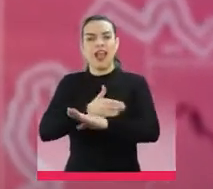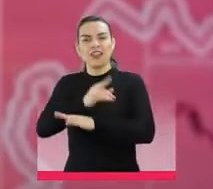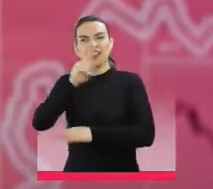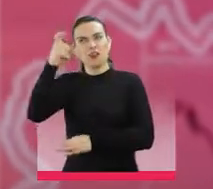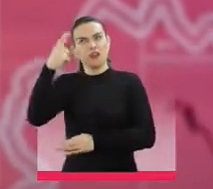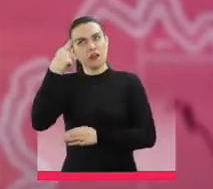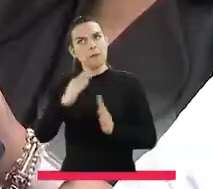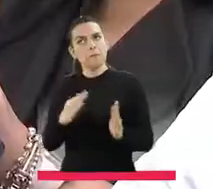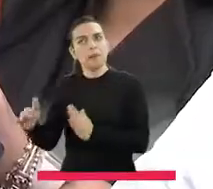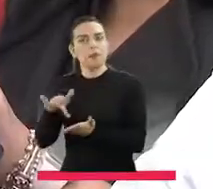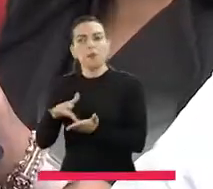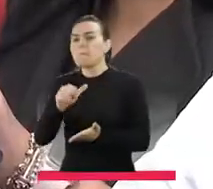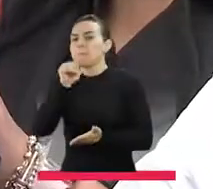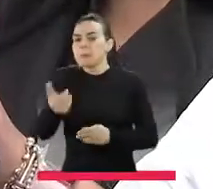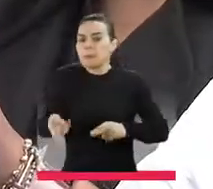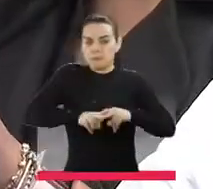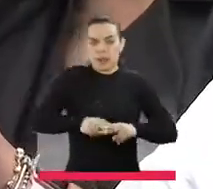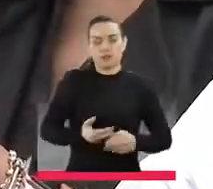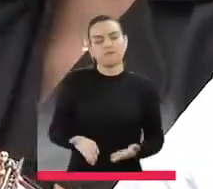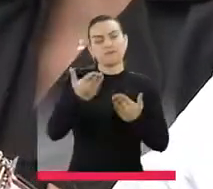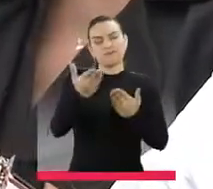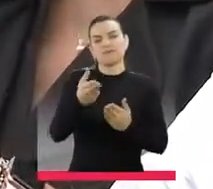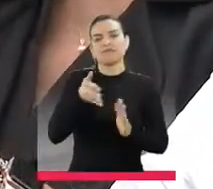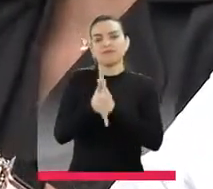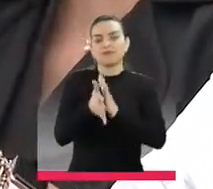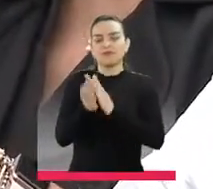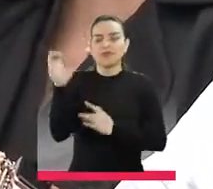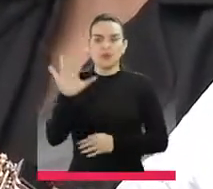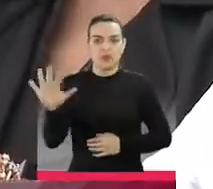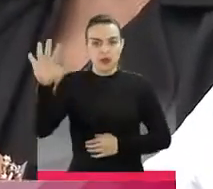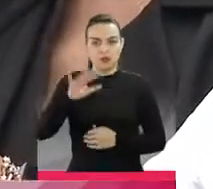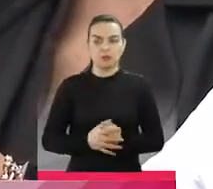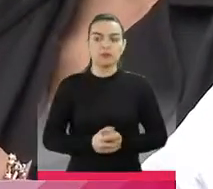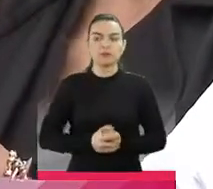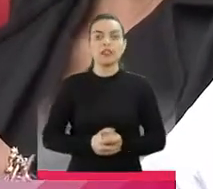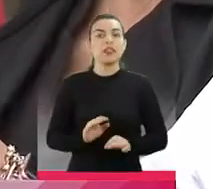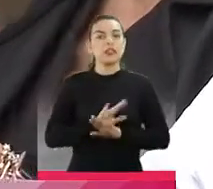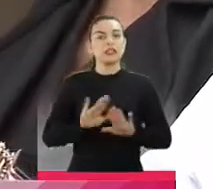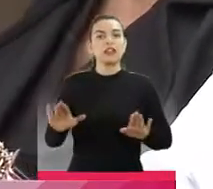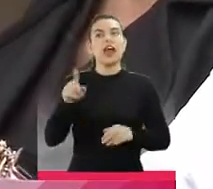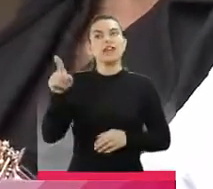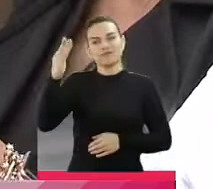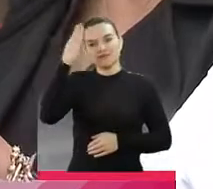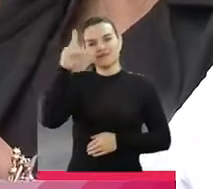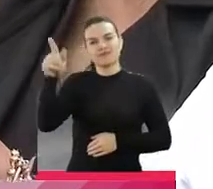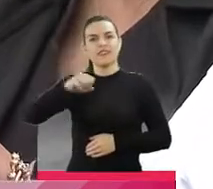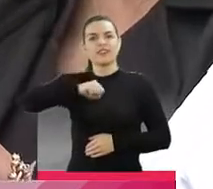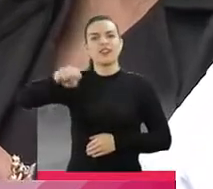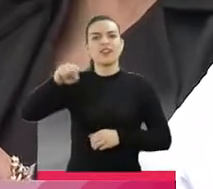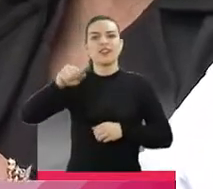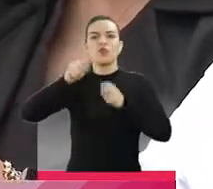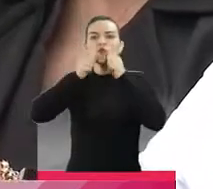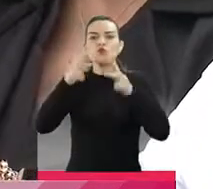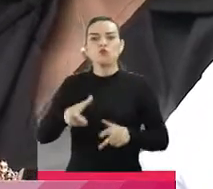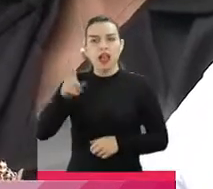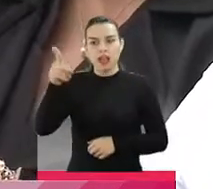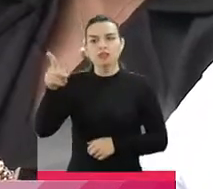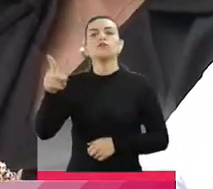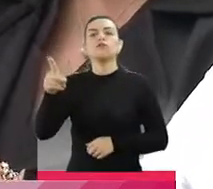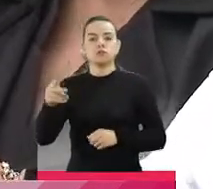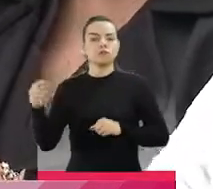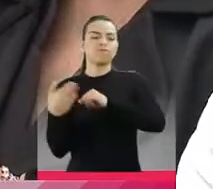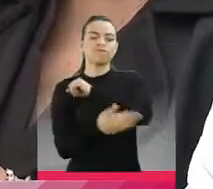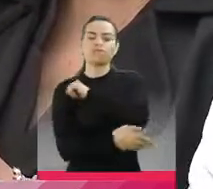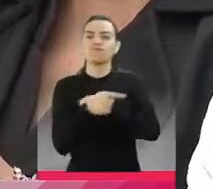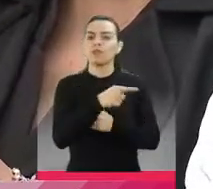nacionales. Luego de conocerse el fallo de la Corte Interamericana de Derechos Humanos que condenó al Estado colombiano por la violación de los